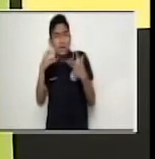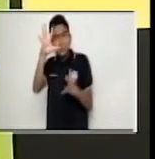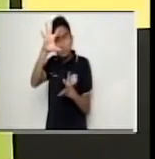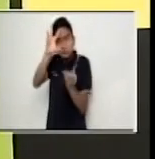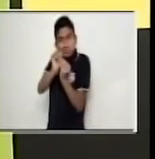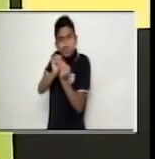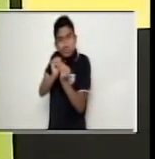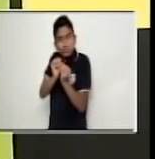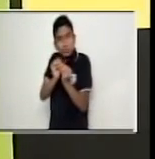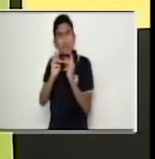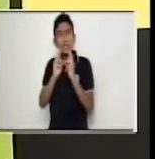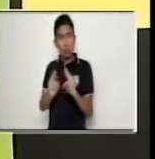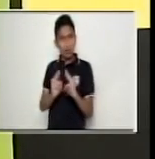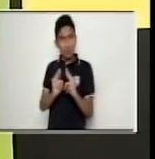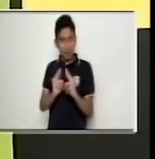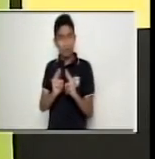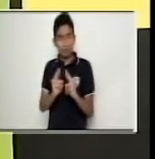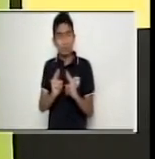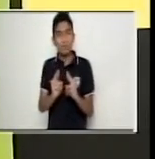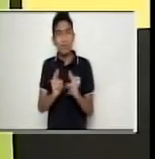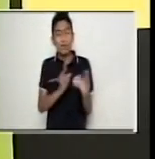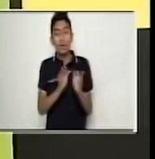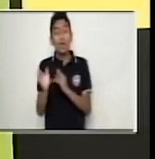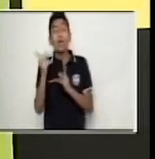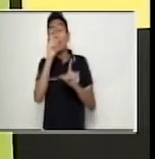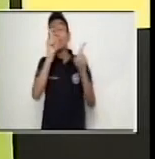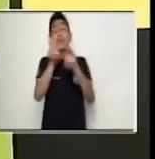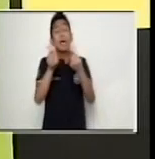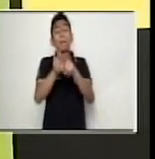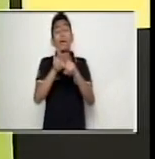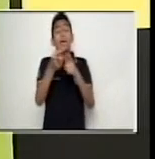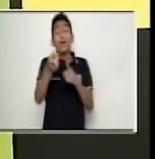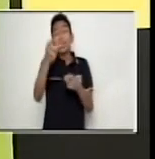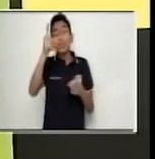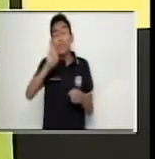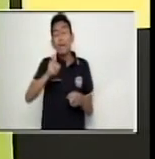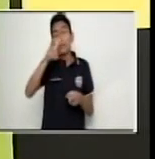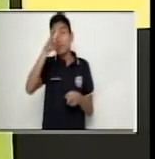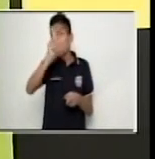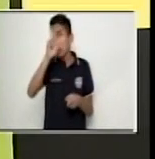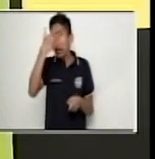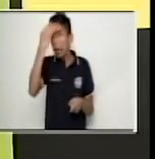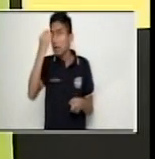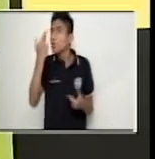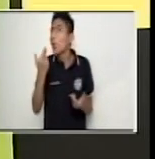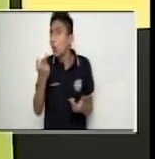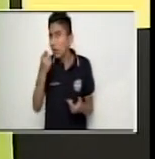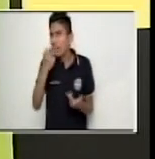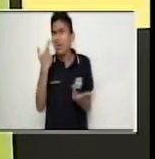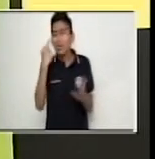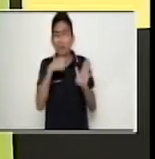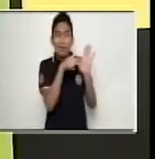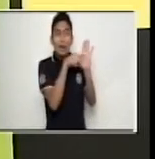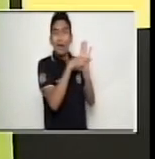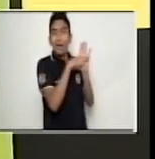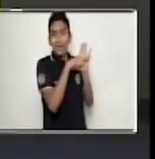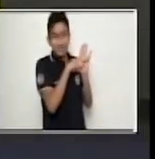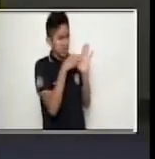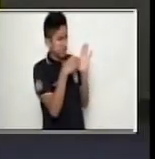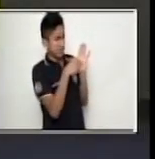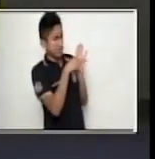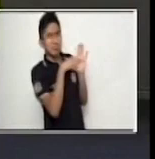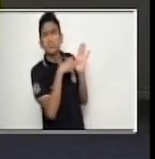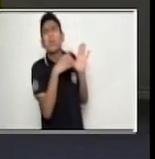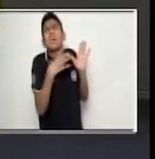o el producto. Además, no debes olvidar que lleva un signo. Este signo indicará qué